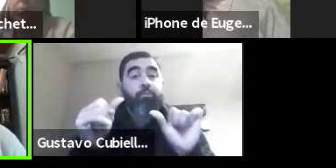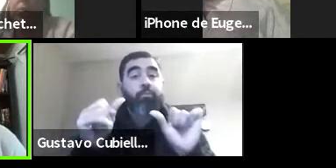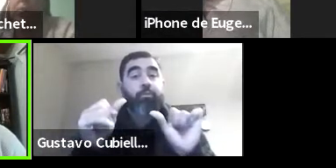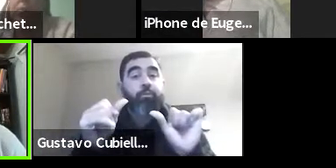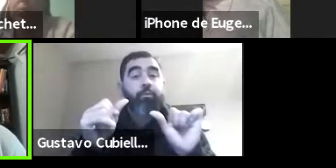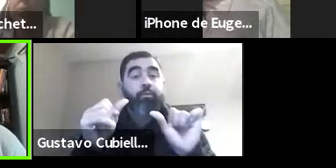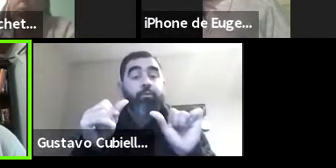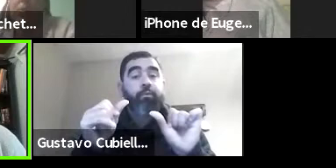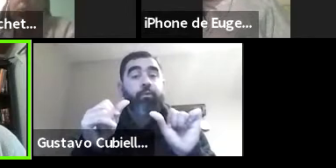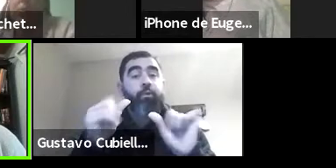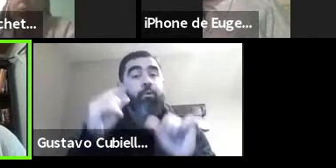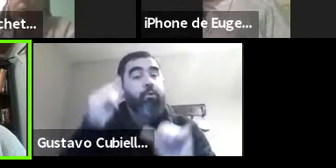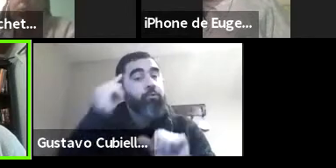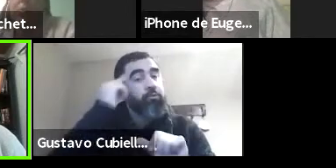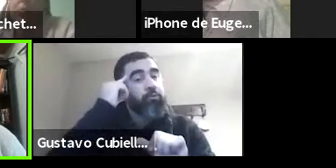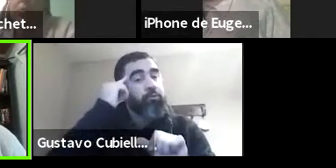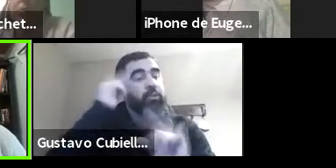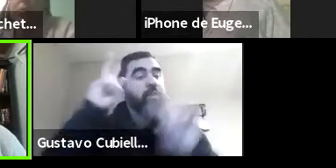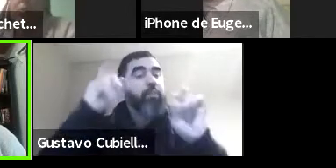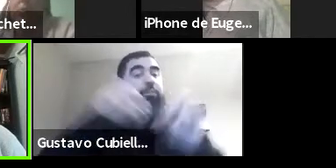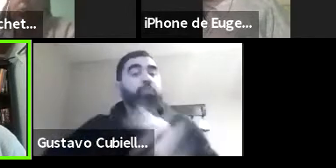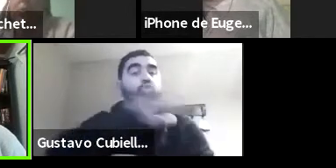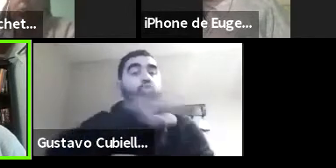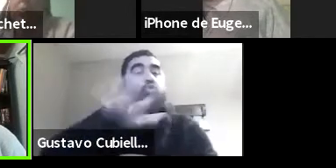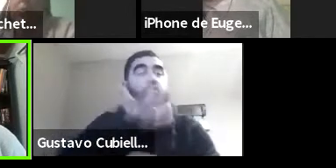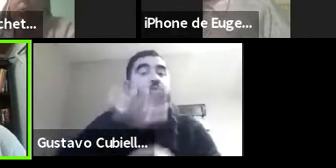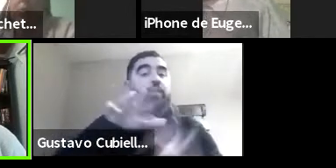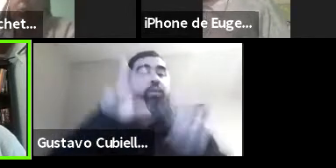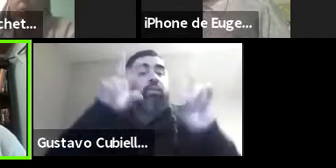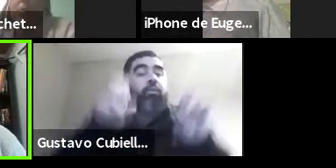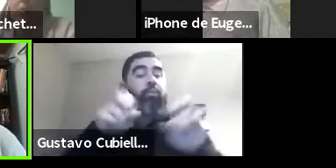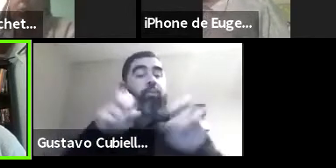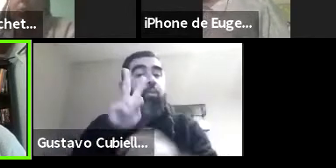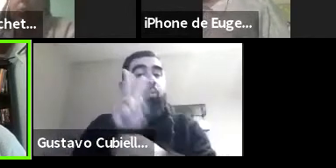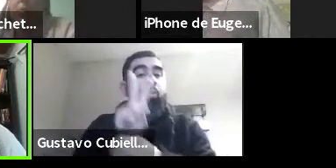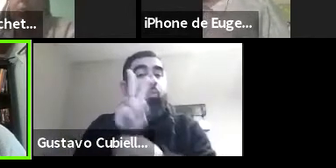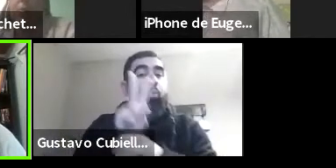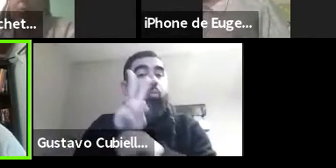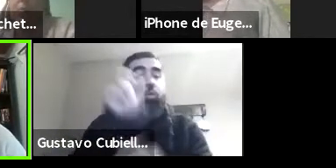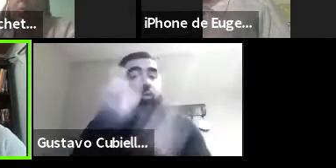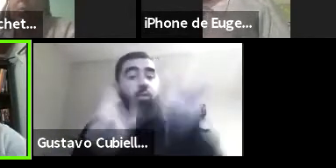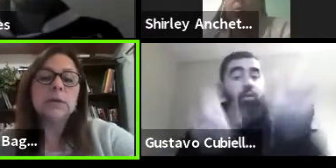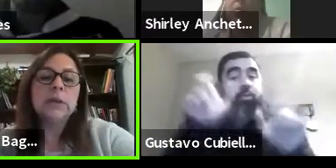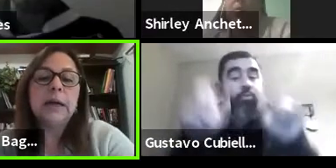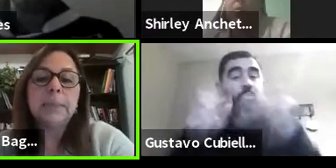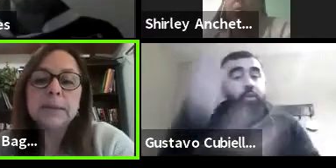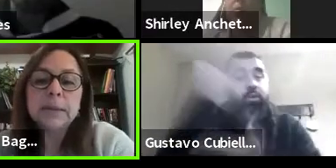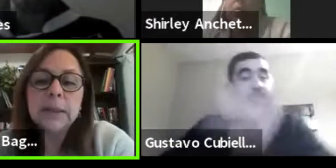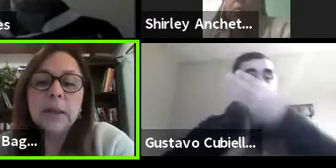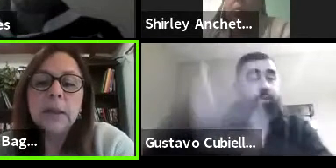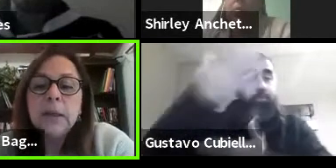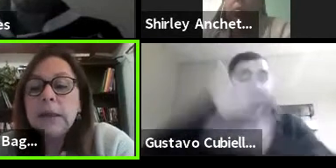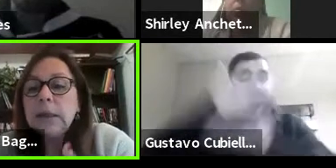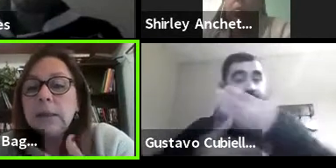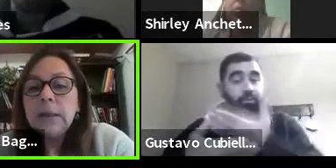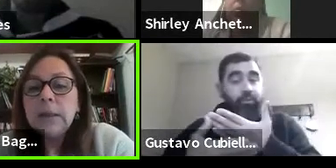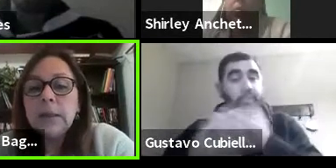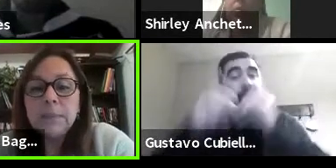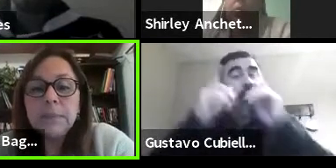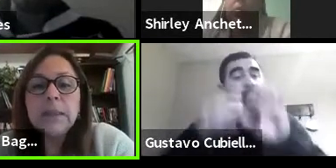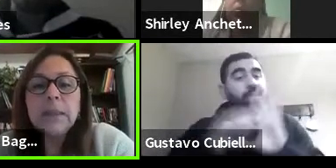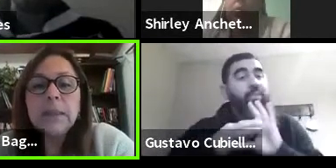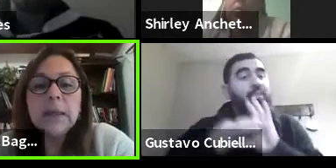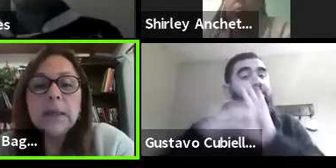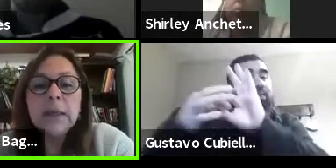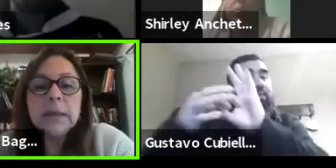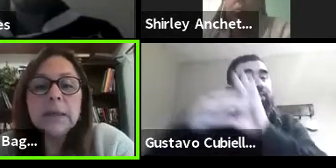una conciencia social en relación a que los cuidados de las personas en situación de discapacidad y de dependencia